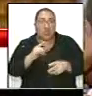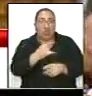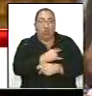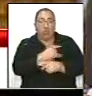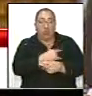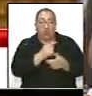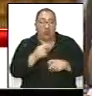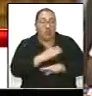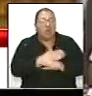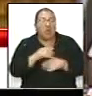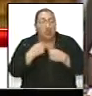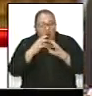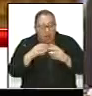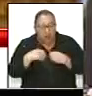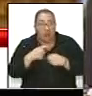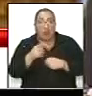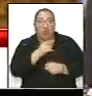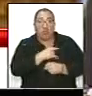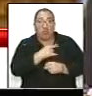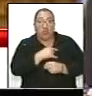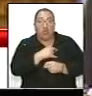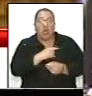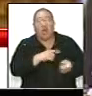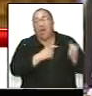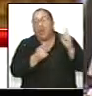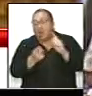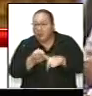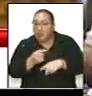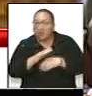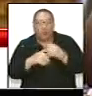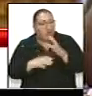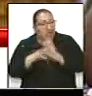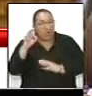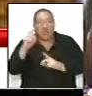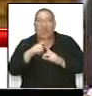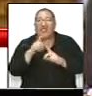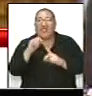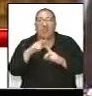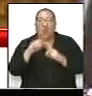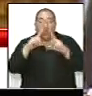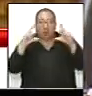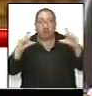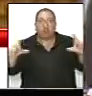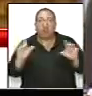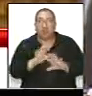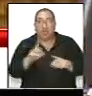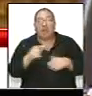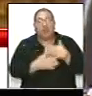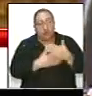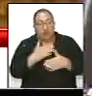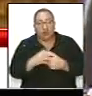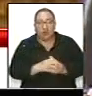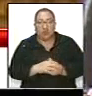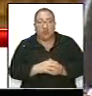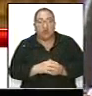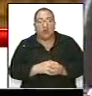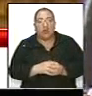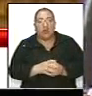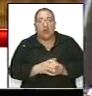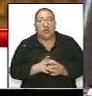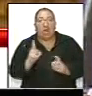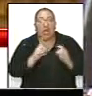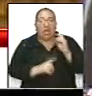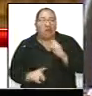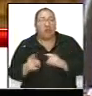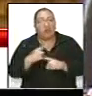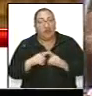que están admitidos en la universidad hasta que sacan su título. Estamos en ese proceso, eso va a ser algo